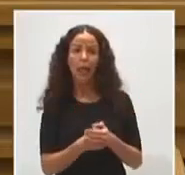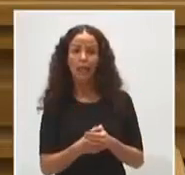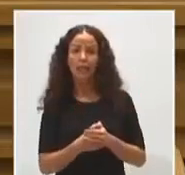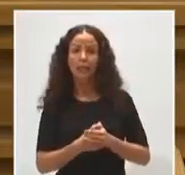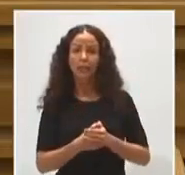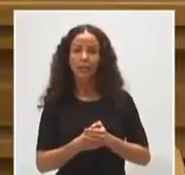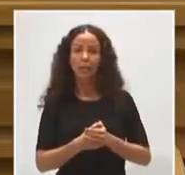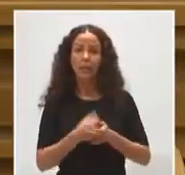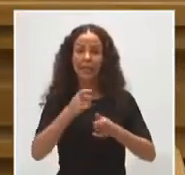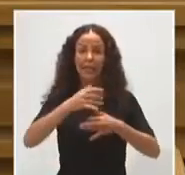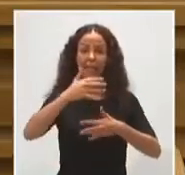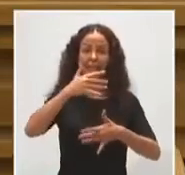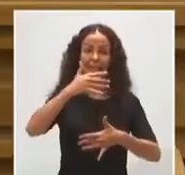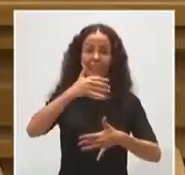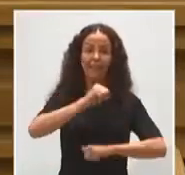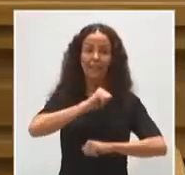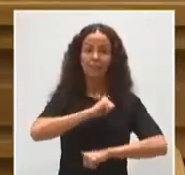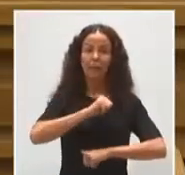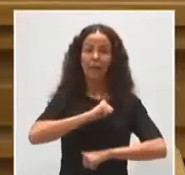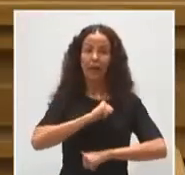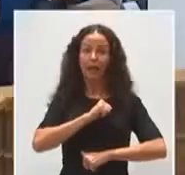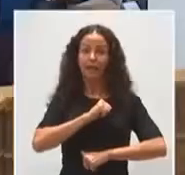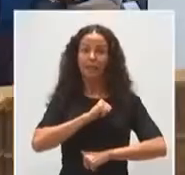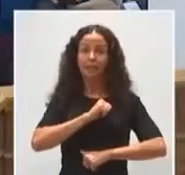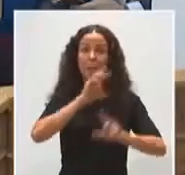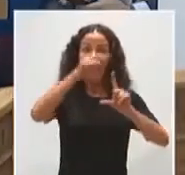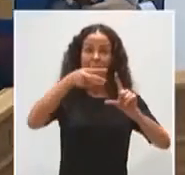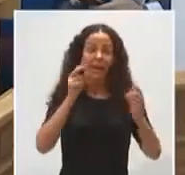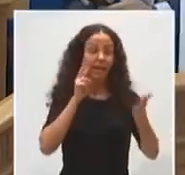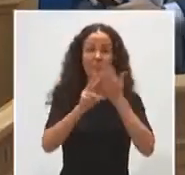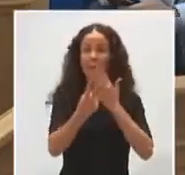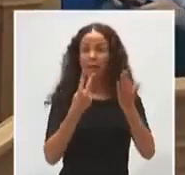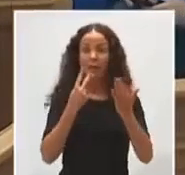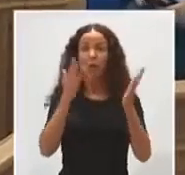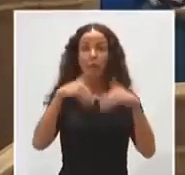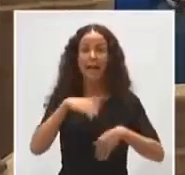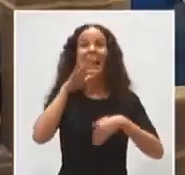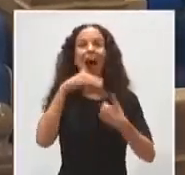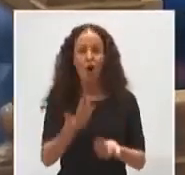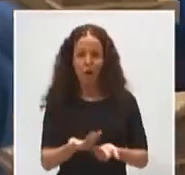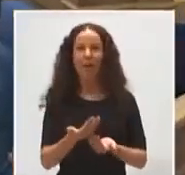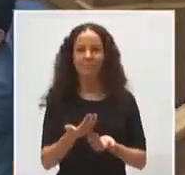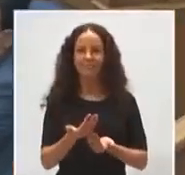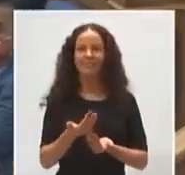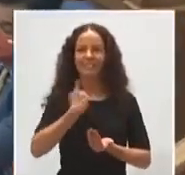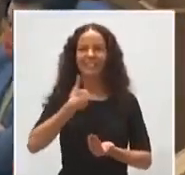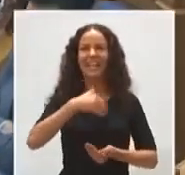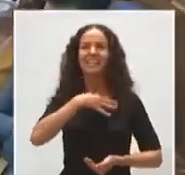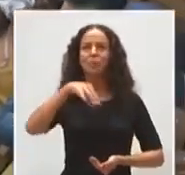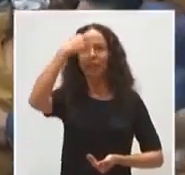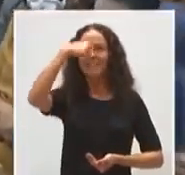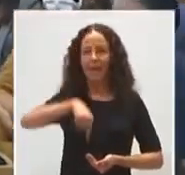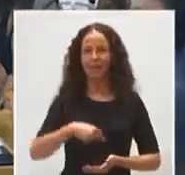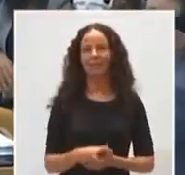estaba en lista de espera en la página de transparencia sobre las listas de espera ahora ya no ahora se puede saber incluso se puede